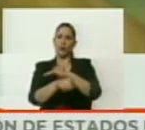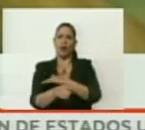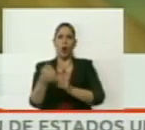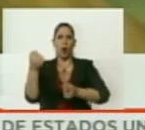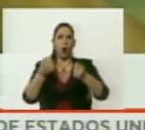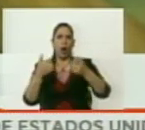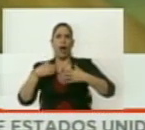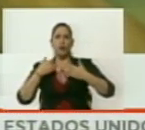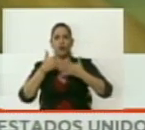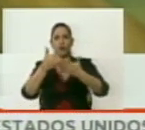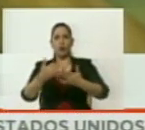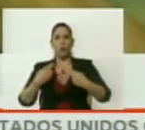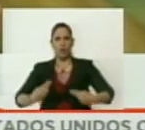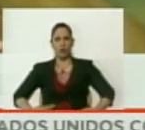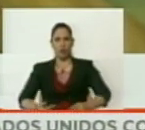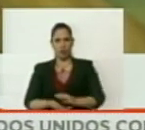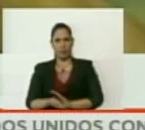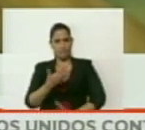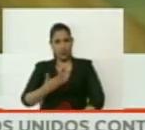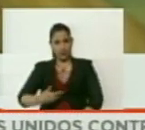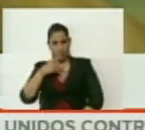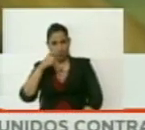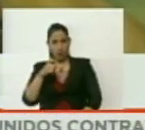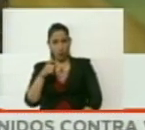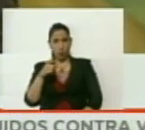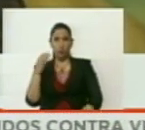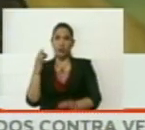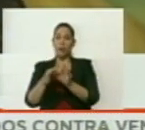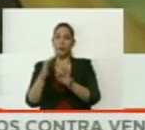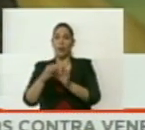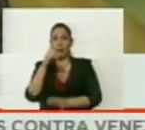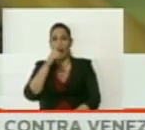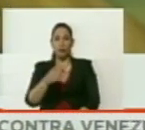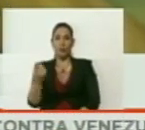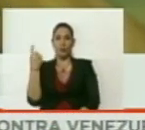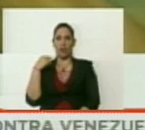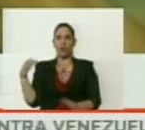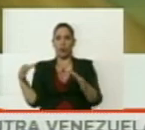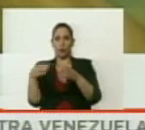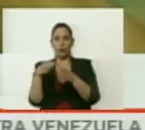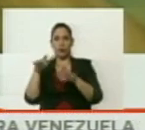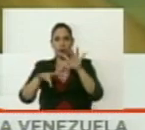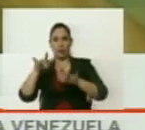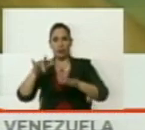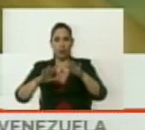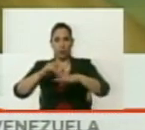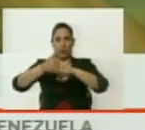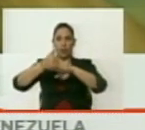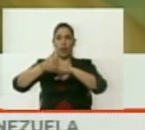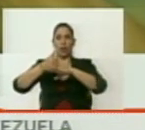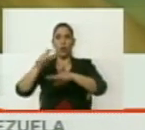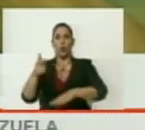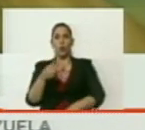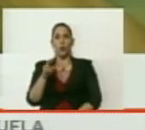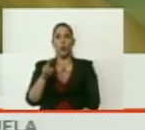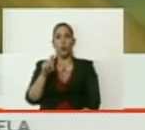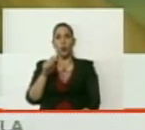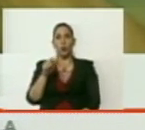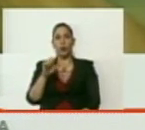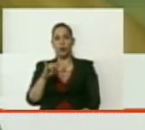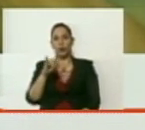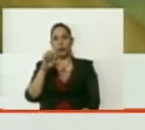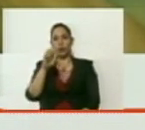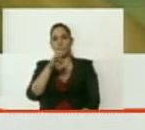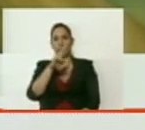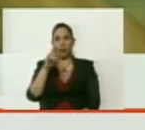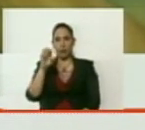humanitaria. El presidente Maduro desde septiembre del año pasado, en reunión con el secretario general Guterres, aprobó por vía de las